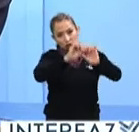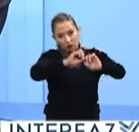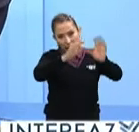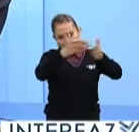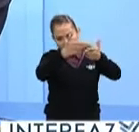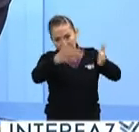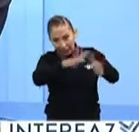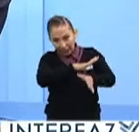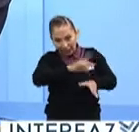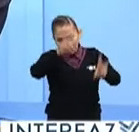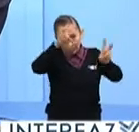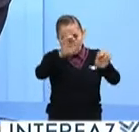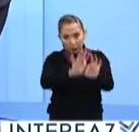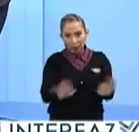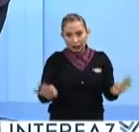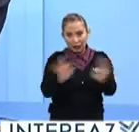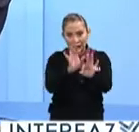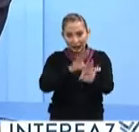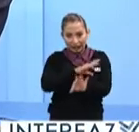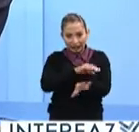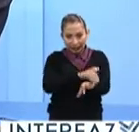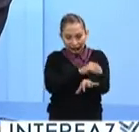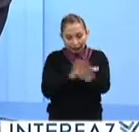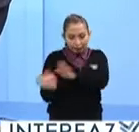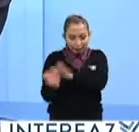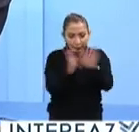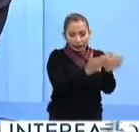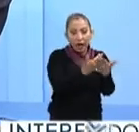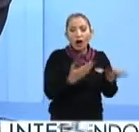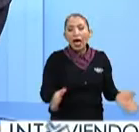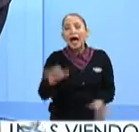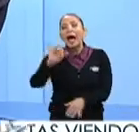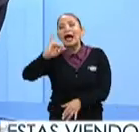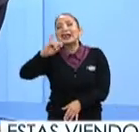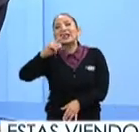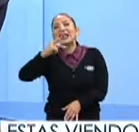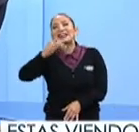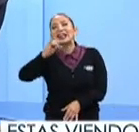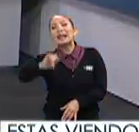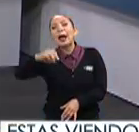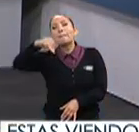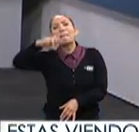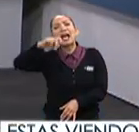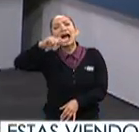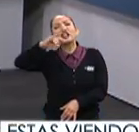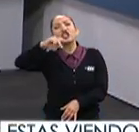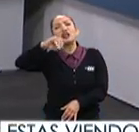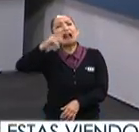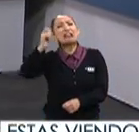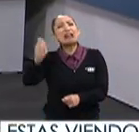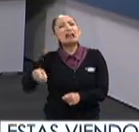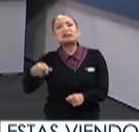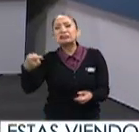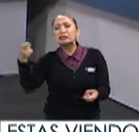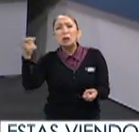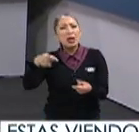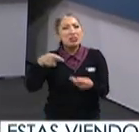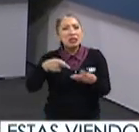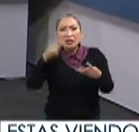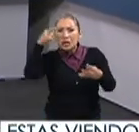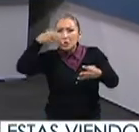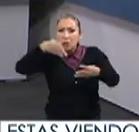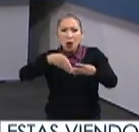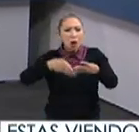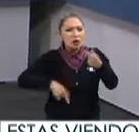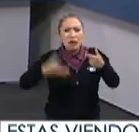explicación general sobre este tema tan importante. Ahora bien, vámonos a la ingeniería mecatrónica. ¿Qué es la ingeniería mecatrónica? ¿Cuáles son sus objetivos? ¿Qué aprende el